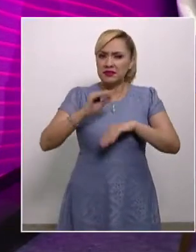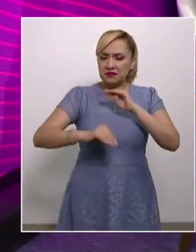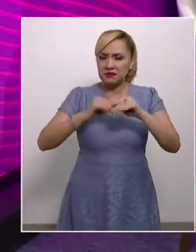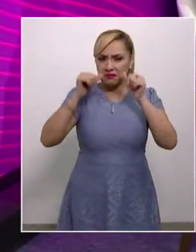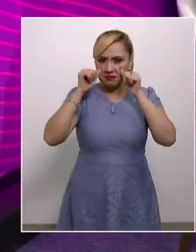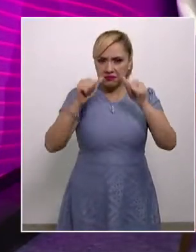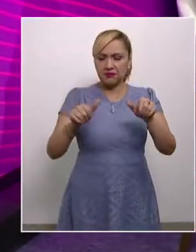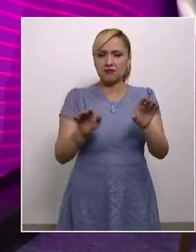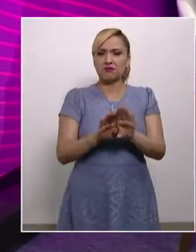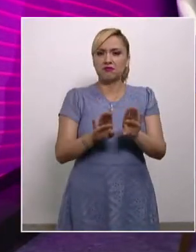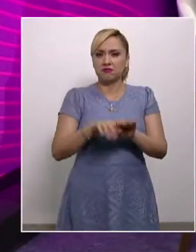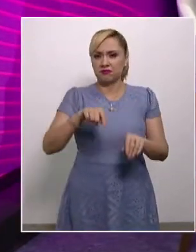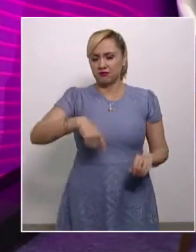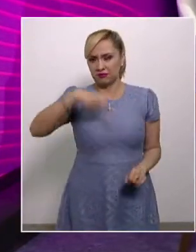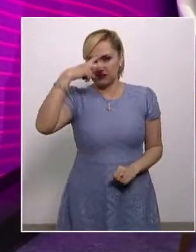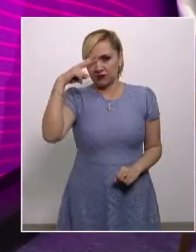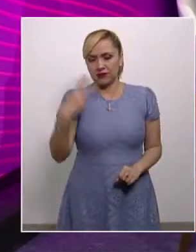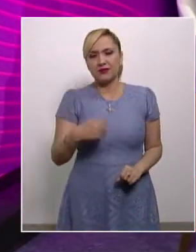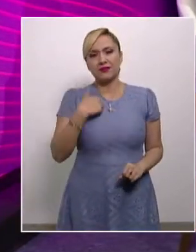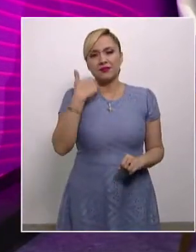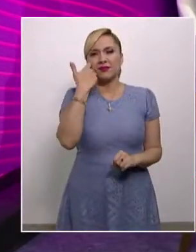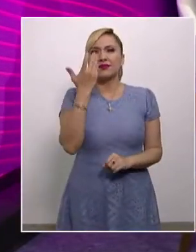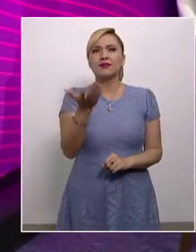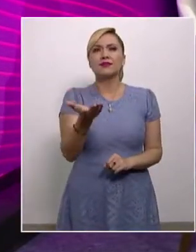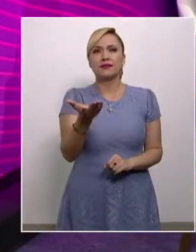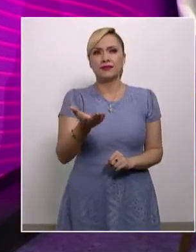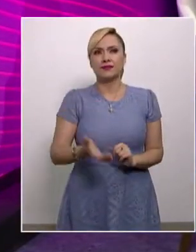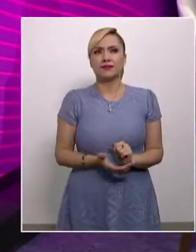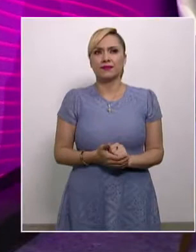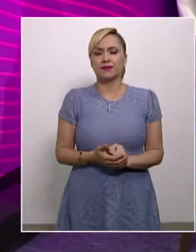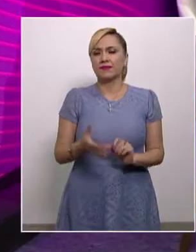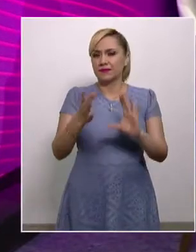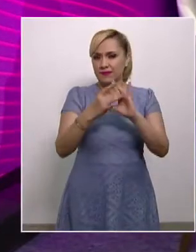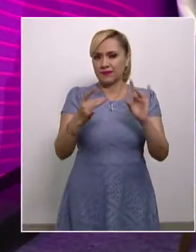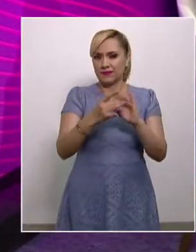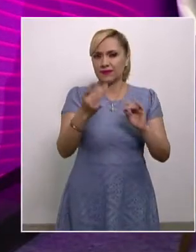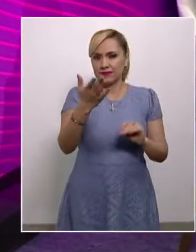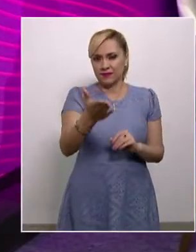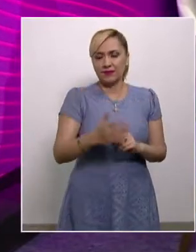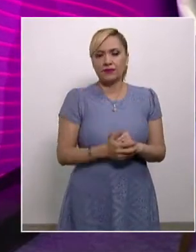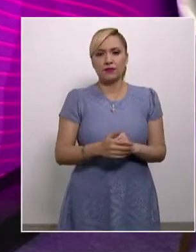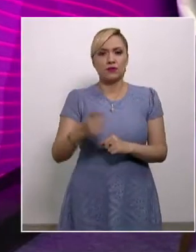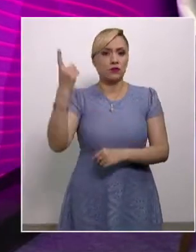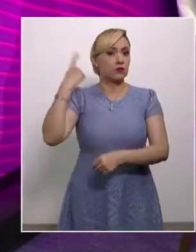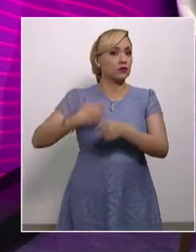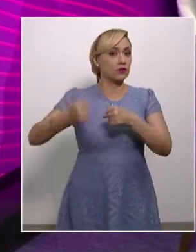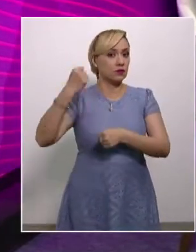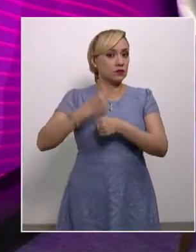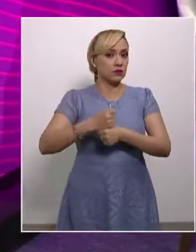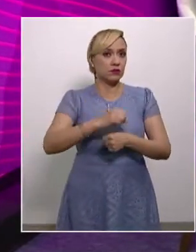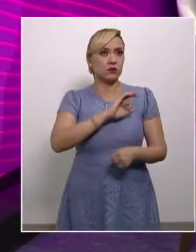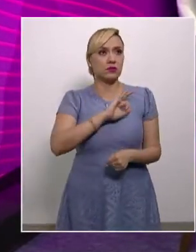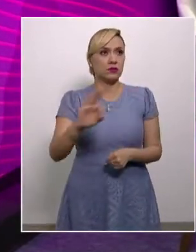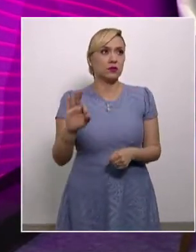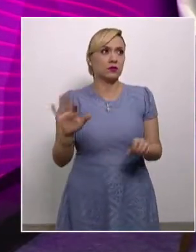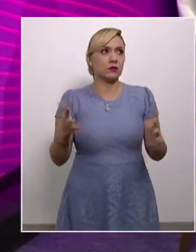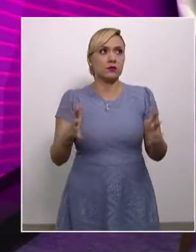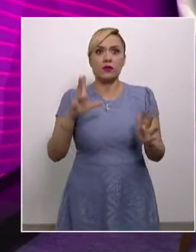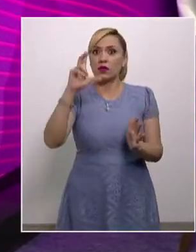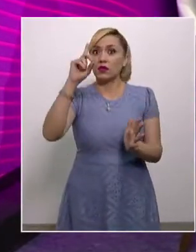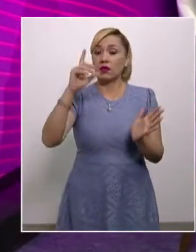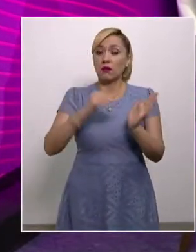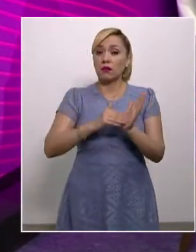sistema de asilo en México? Nada más quisiera dar un dato, ¿no? El año pasado recibimos casi